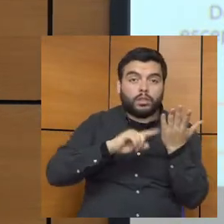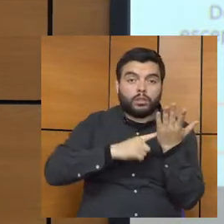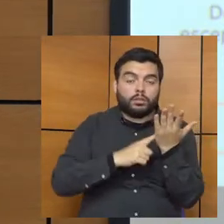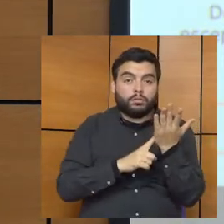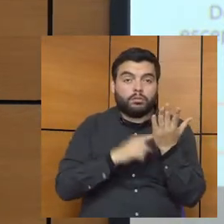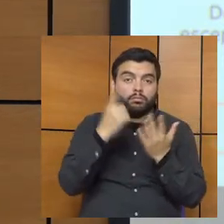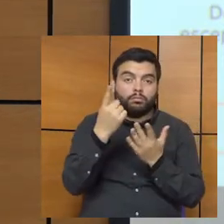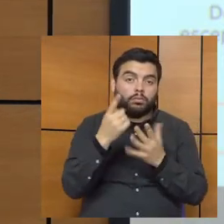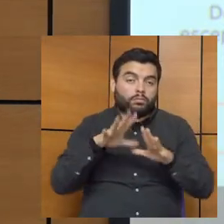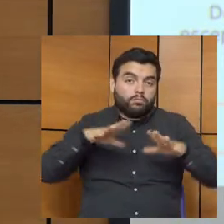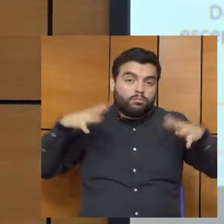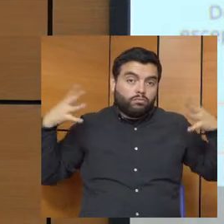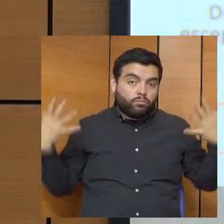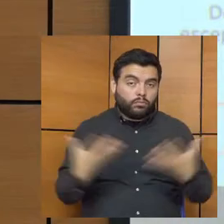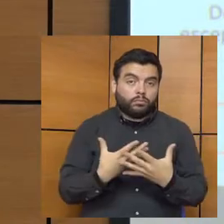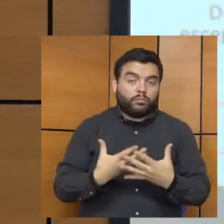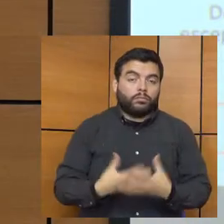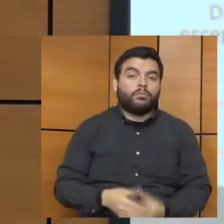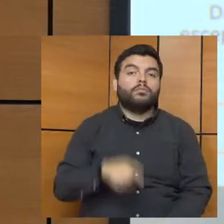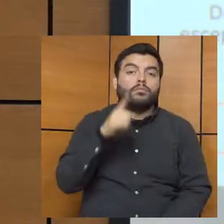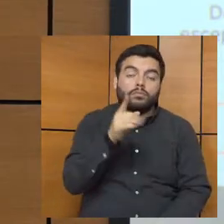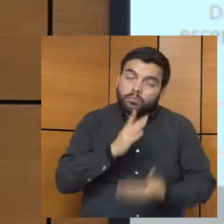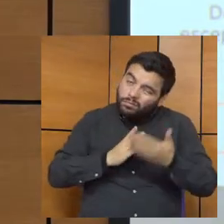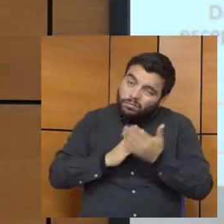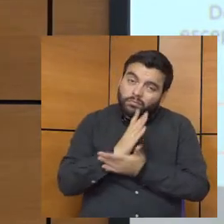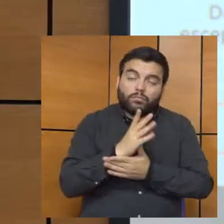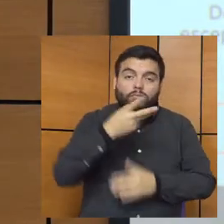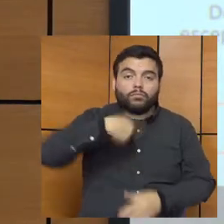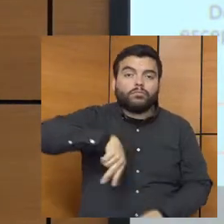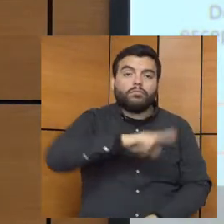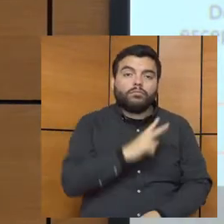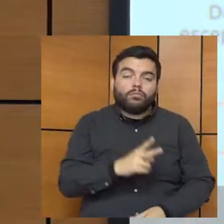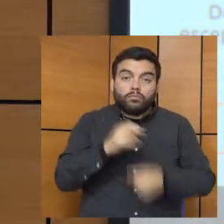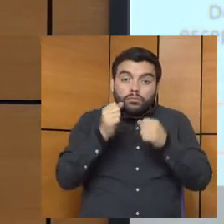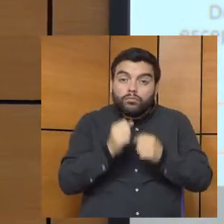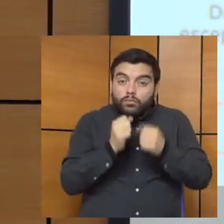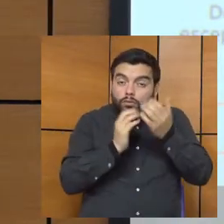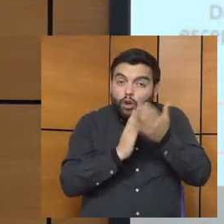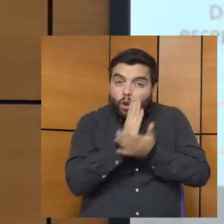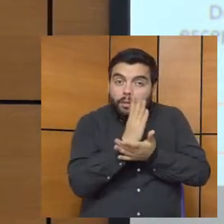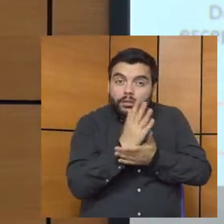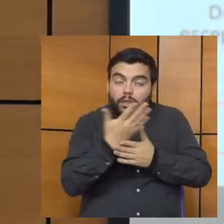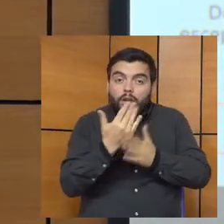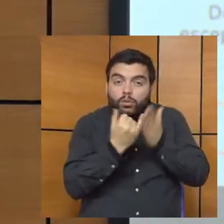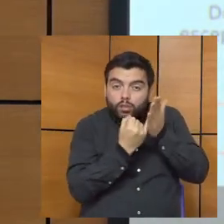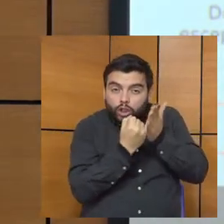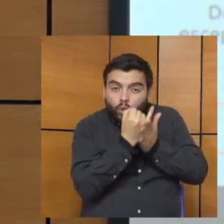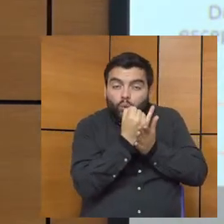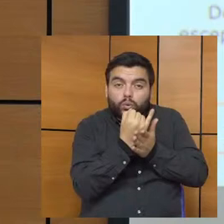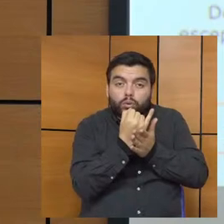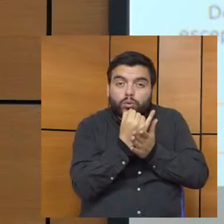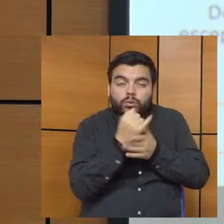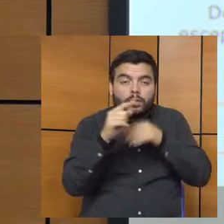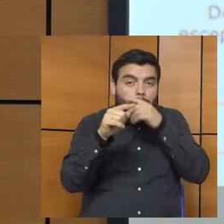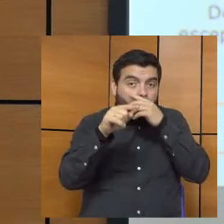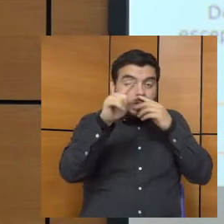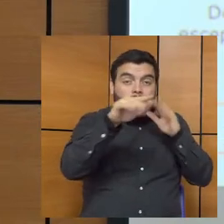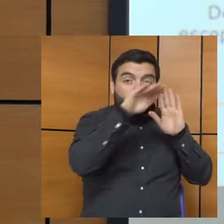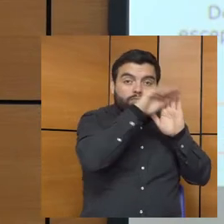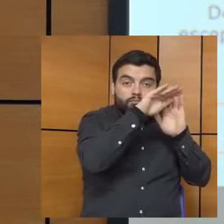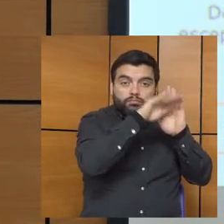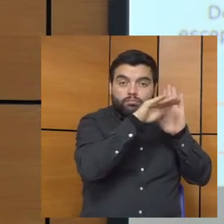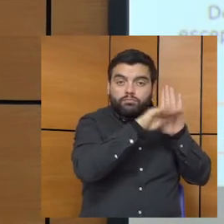un modelo mucho más global. Bueno, a partir de eso, nosotros podemos generar un índice. Y ese índice se